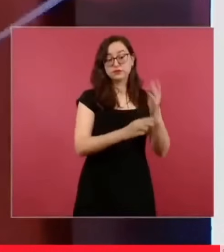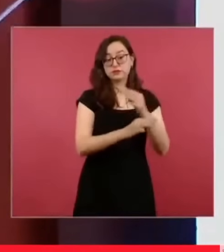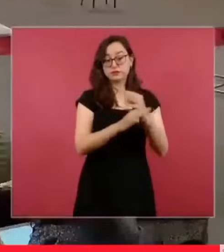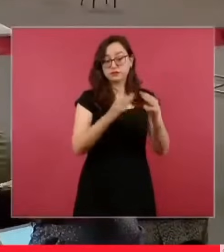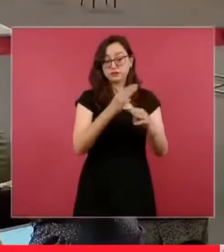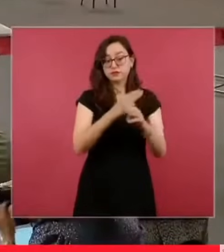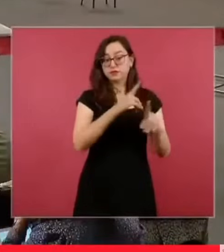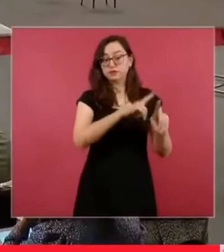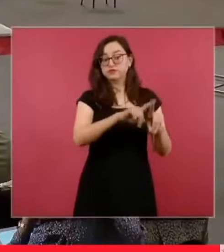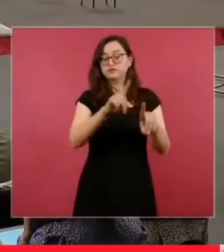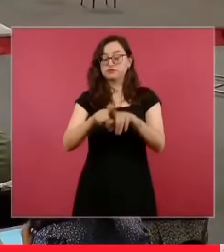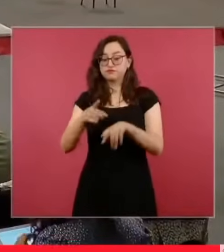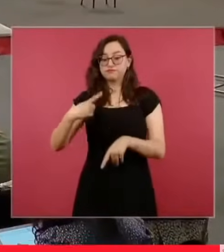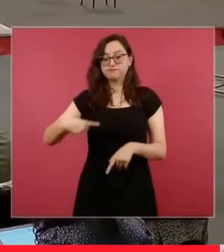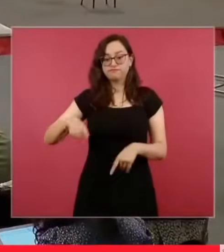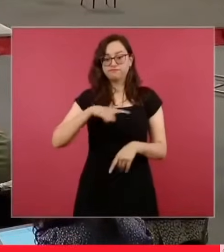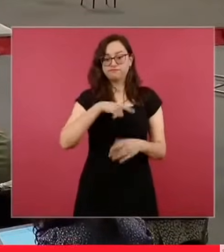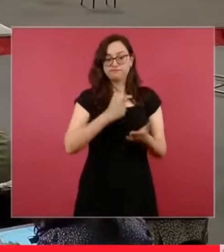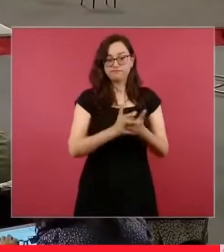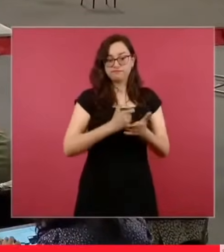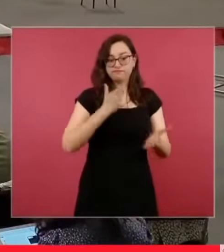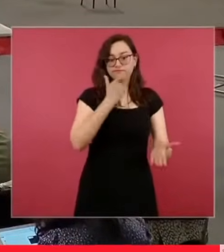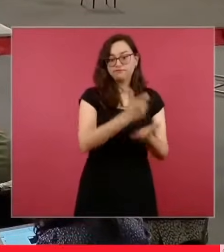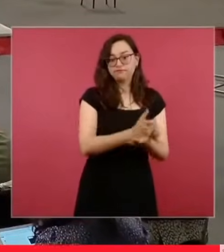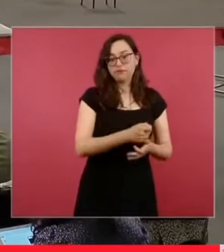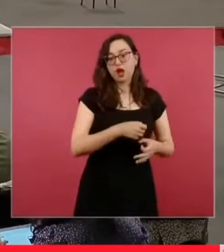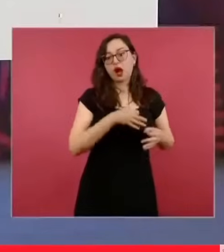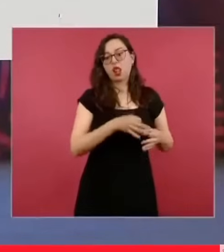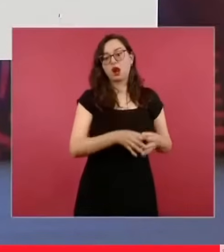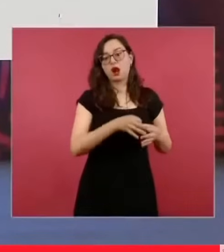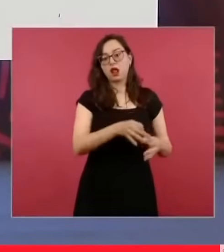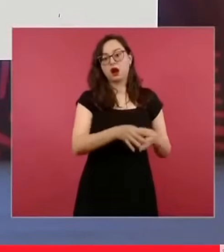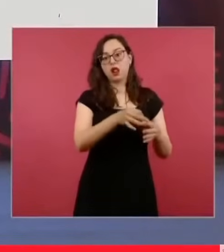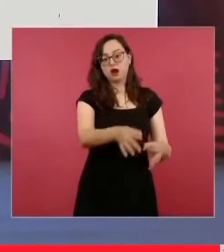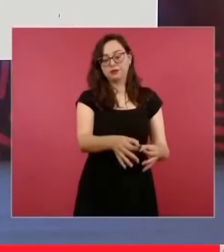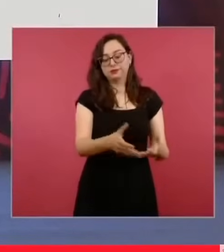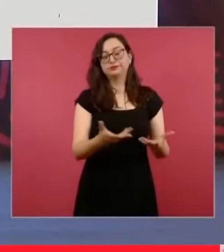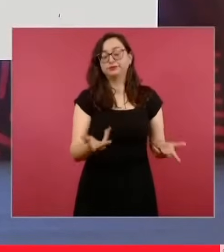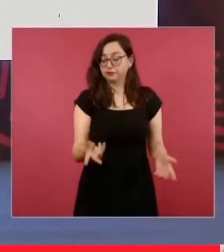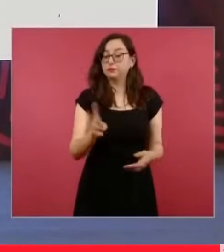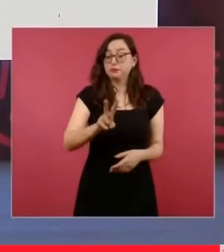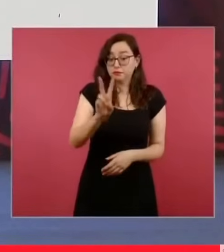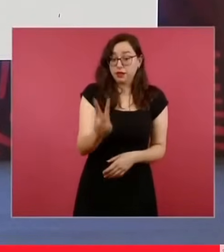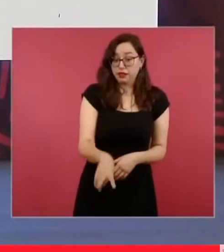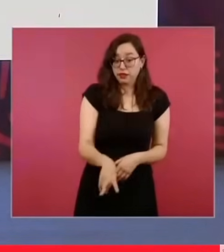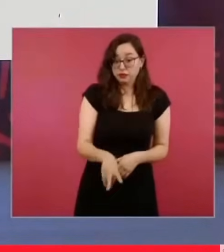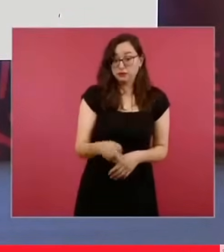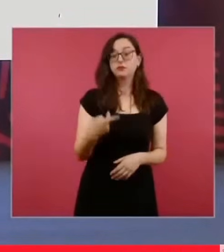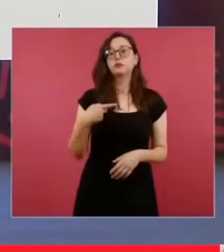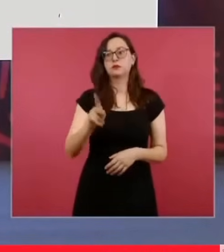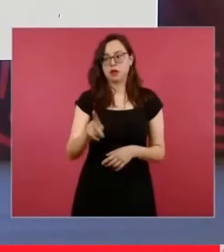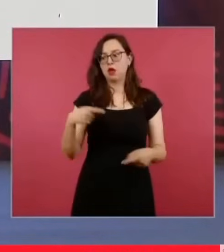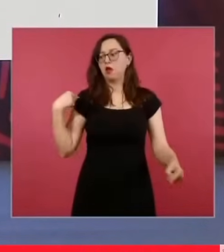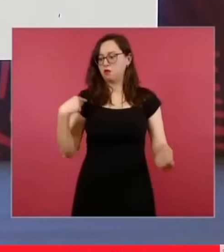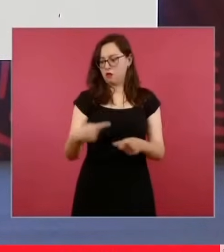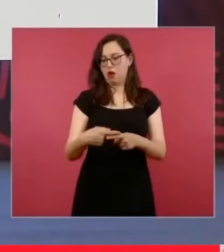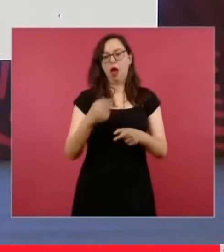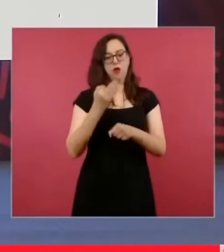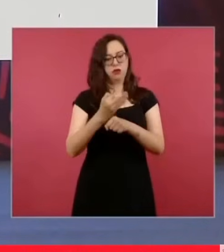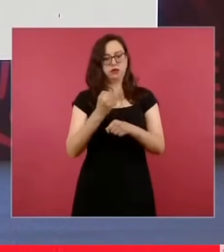año ya empezamos a resolver. Los 3 primeros meses, enero, febrero y marzo,